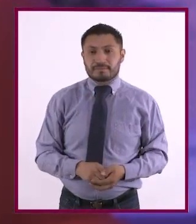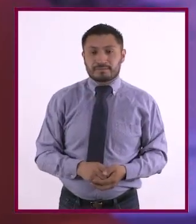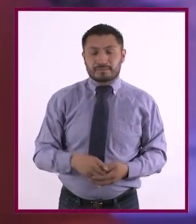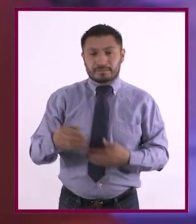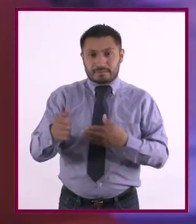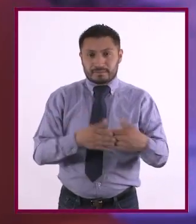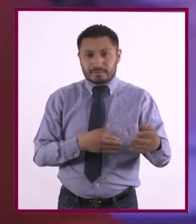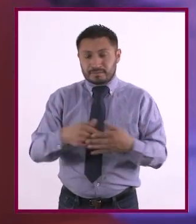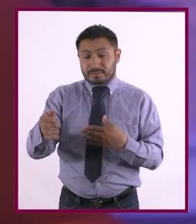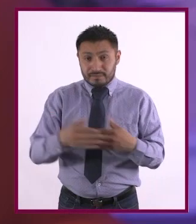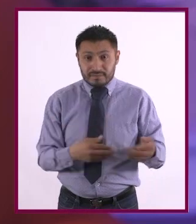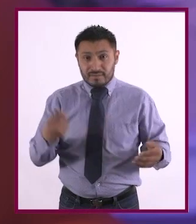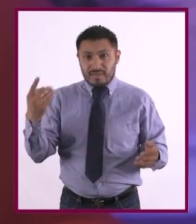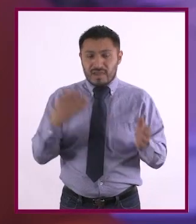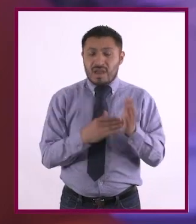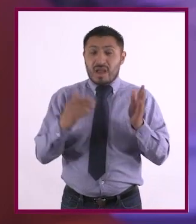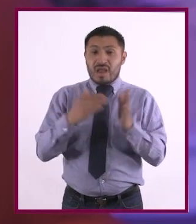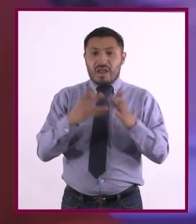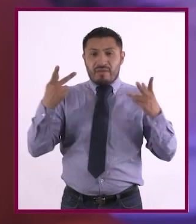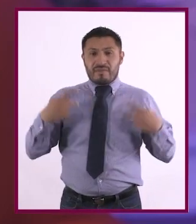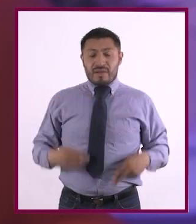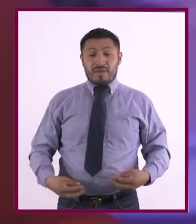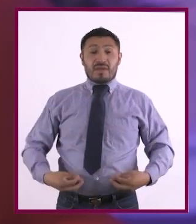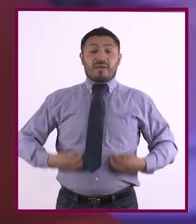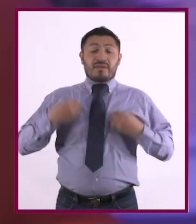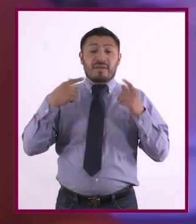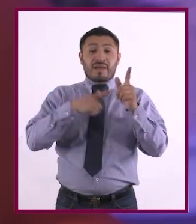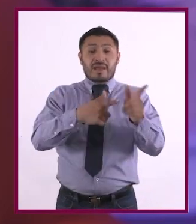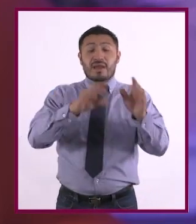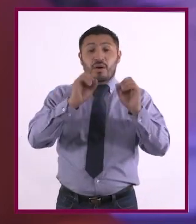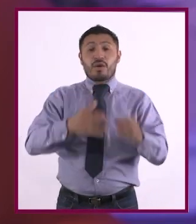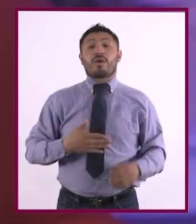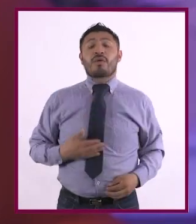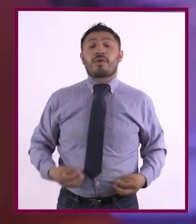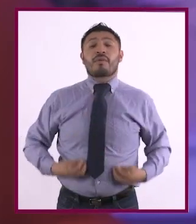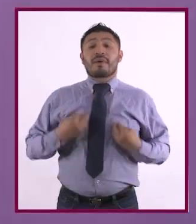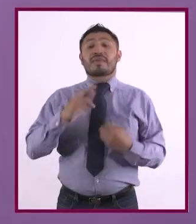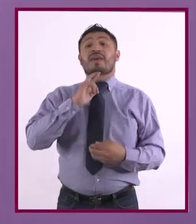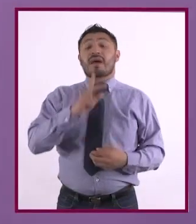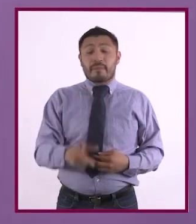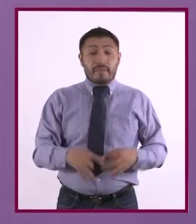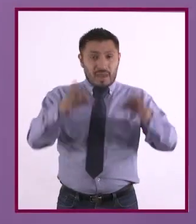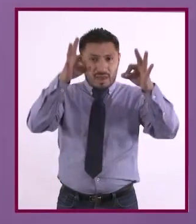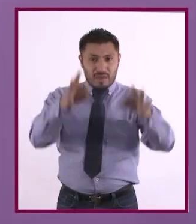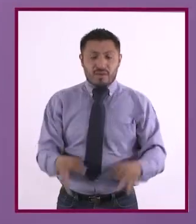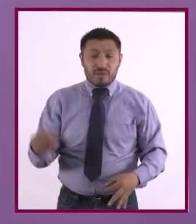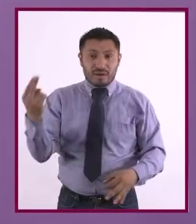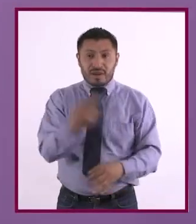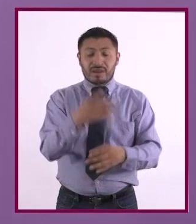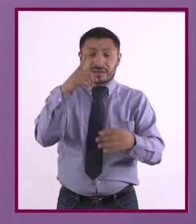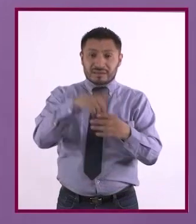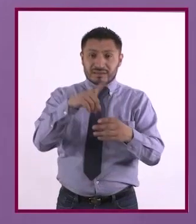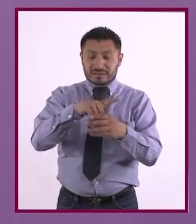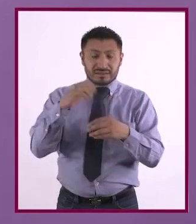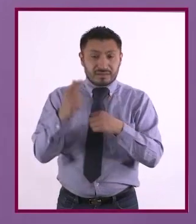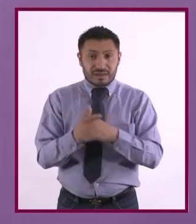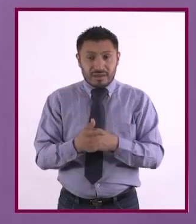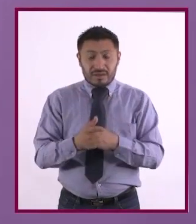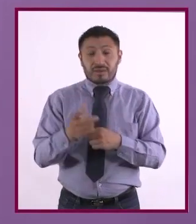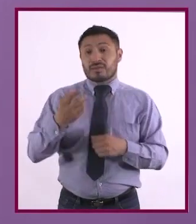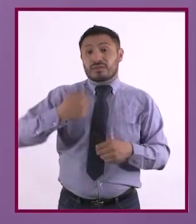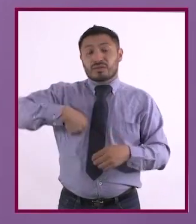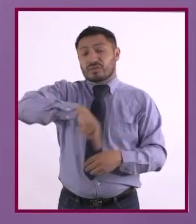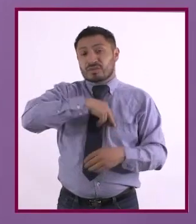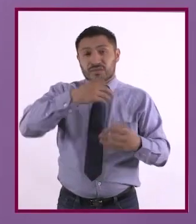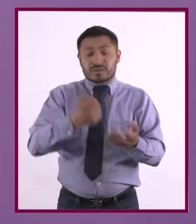miles de personas que para seguir viviendo o mejorar su calidad de vida necesitan de un trasplante. Todos somos una parte activa de la sociedad y